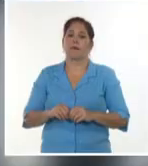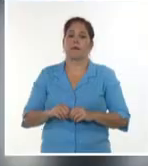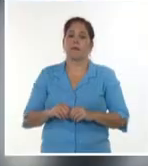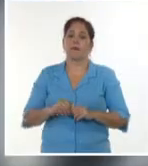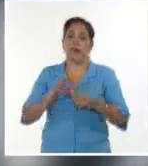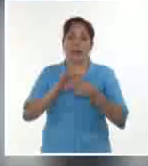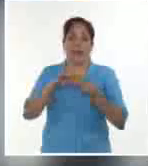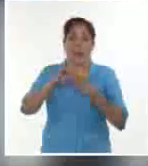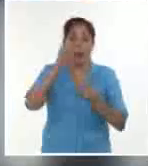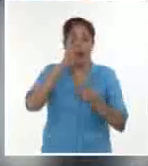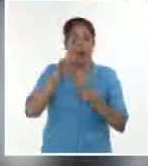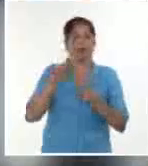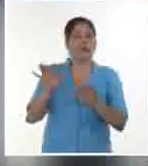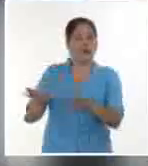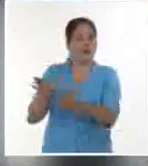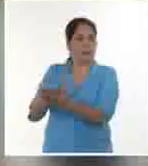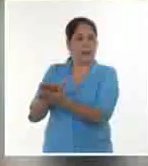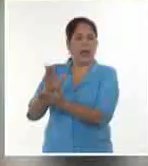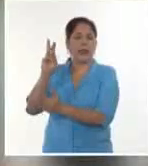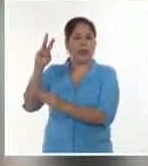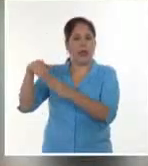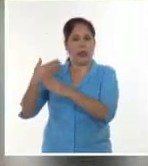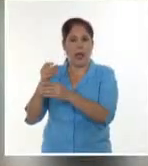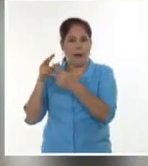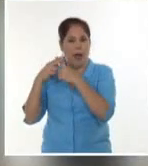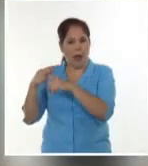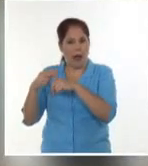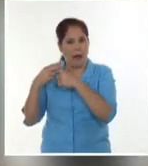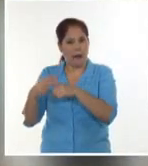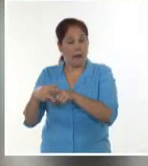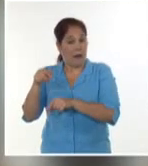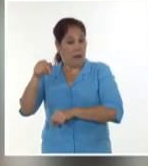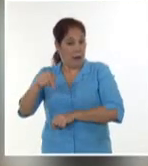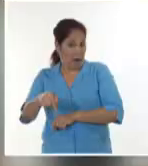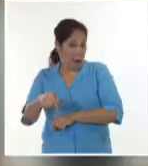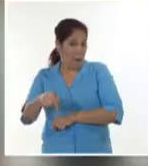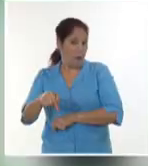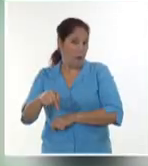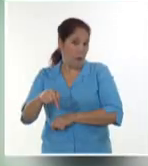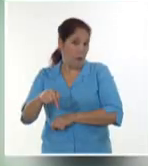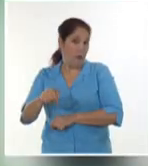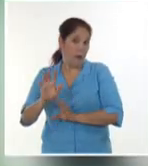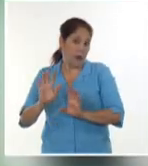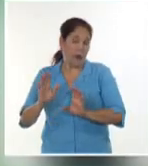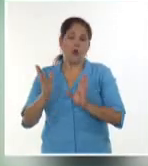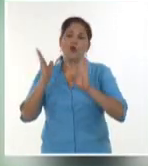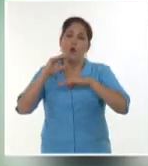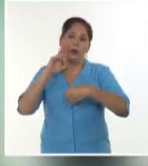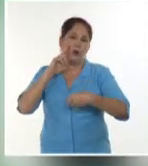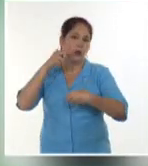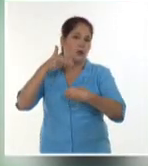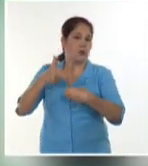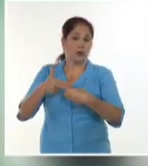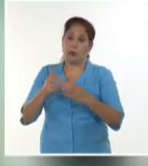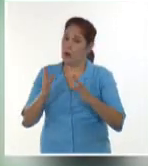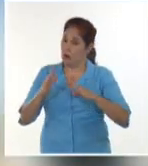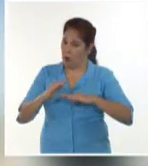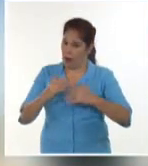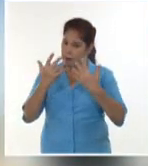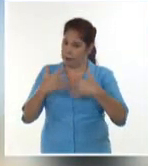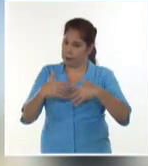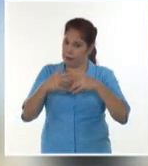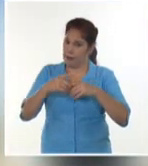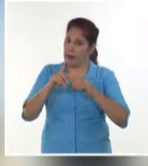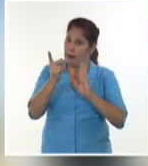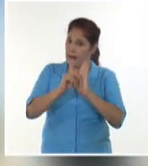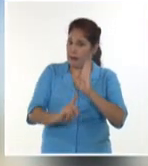a tenerla afuera por 3 días. Y hay en estos momentos una indisponibilidad que se considera importante por falta de combustible en la generación distribuida,